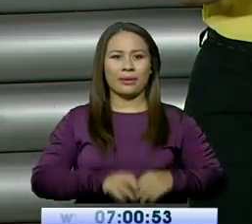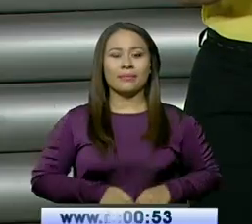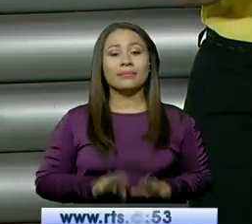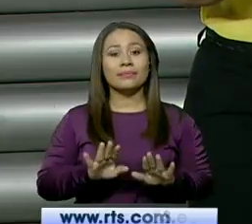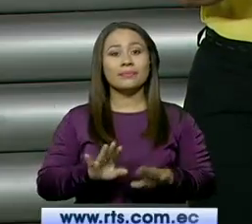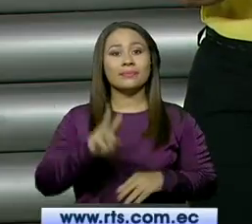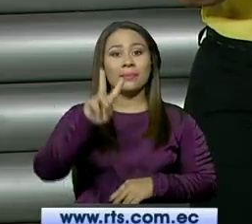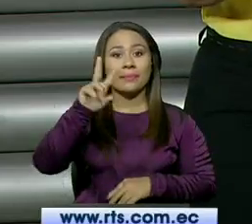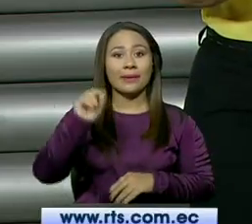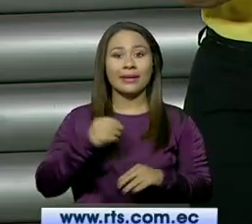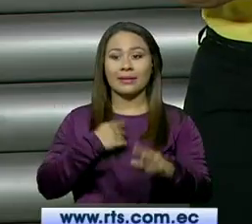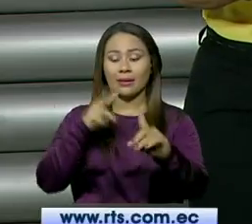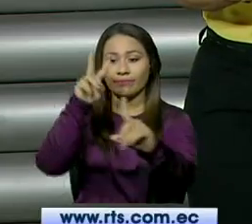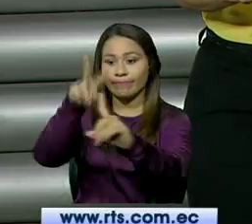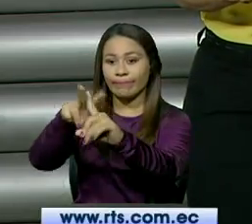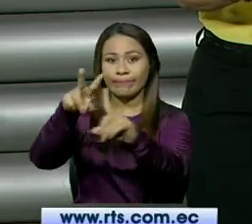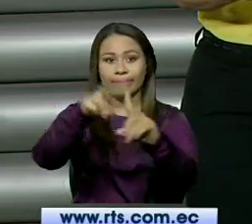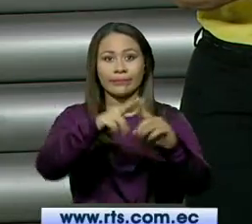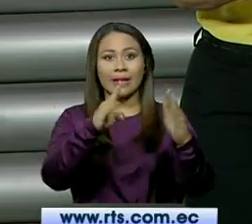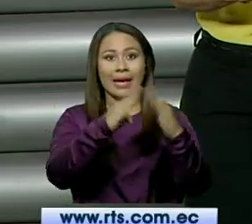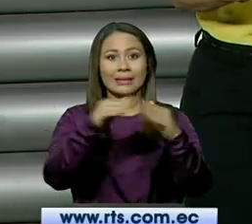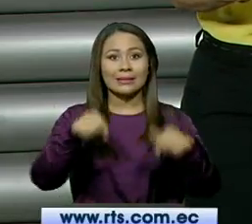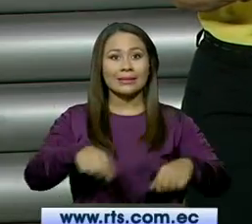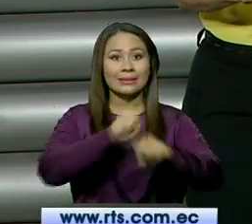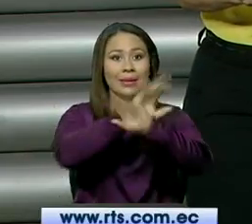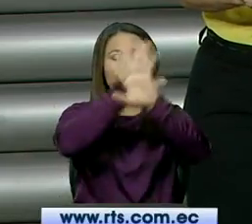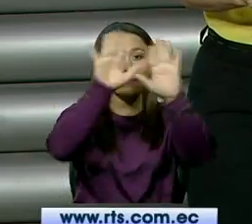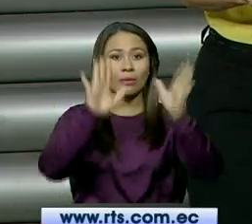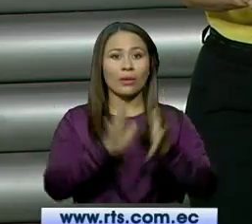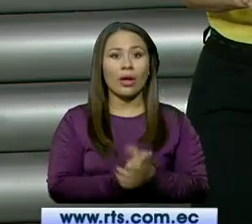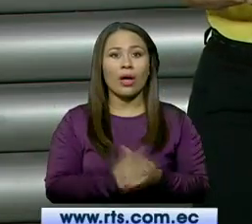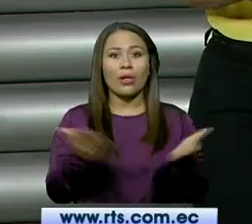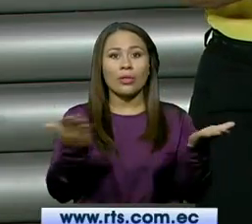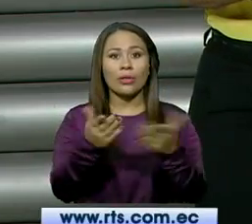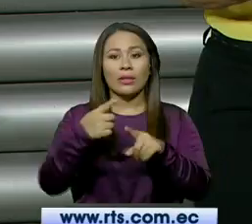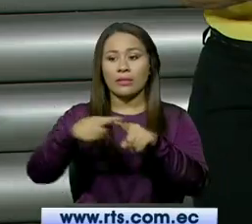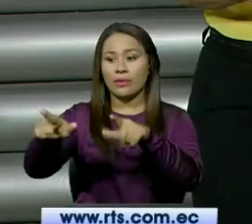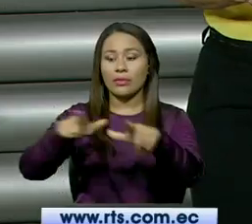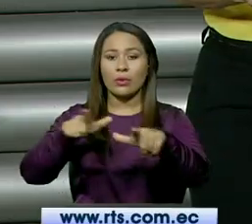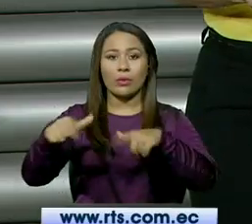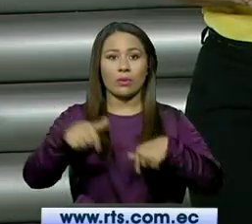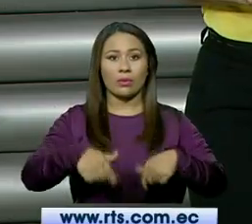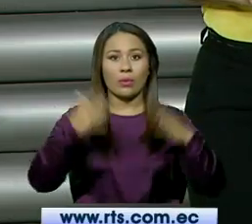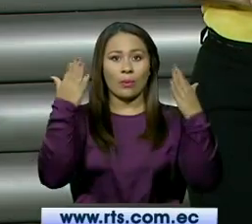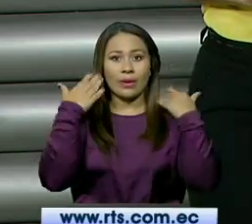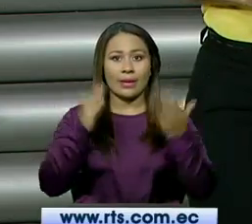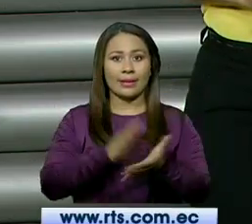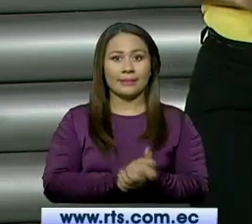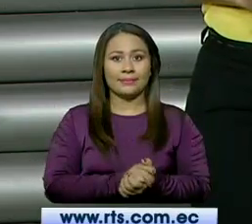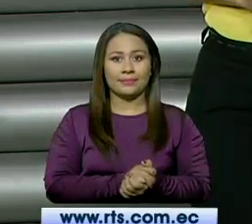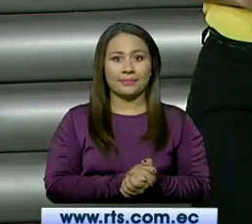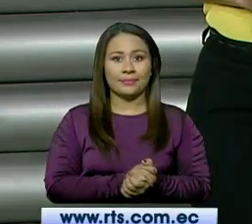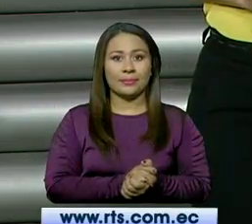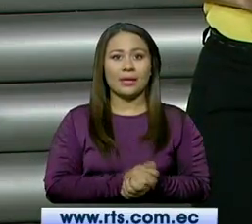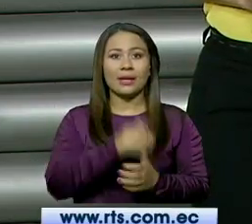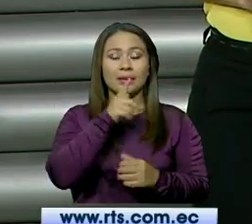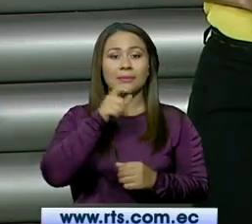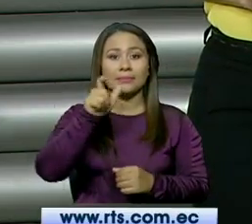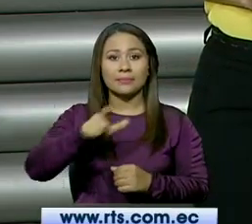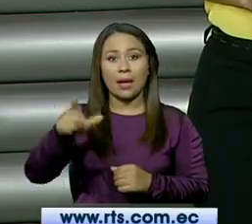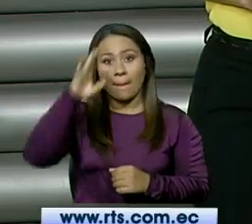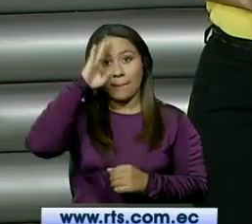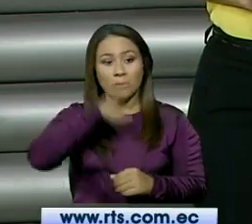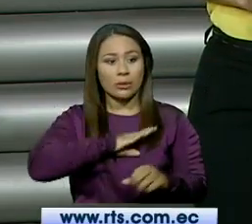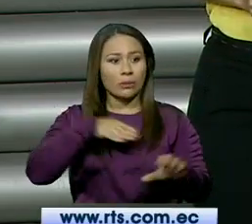Más de 20 allanamientos fueron realizados esta madrugada en diferentes sectores de Guayaquil. Amigos televidentes, las redadas policiales